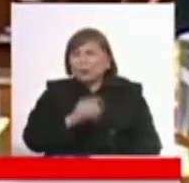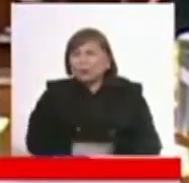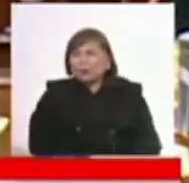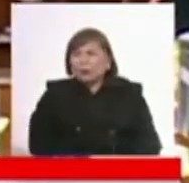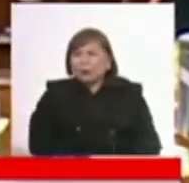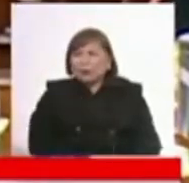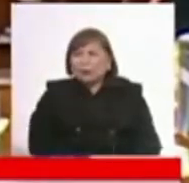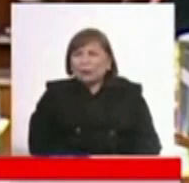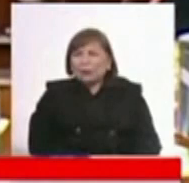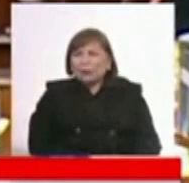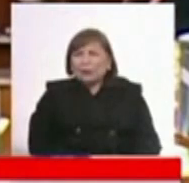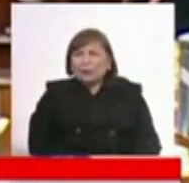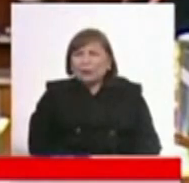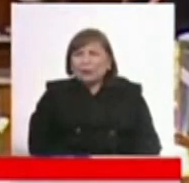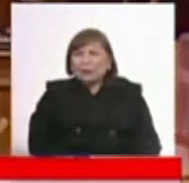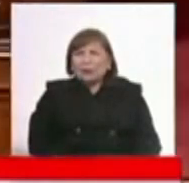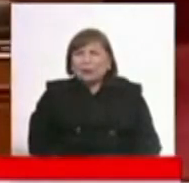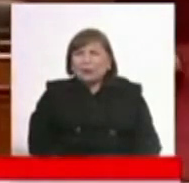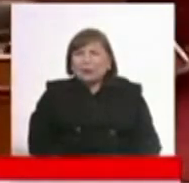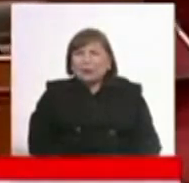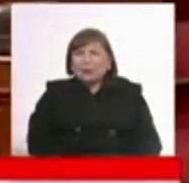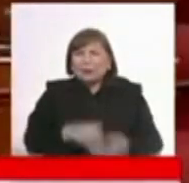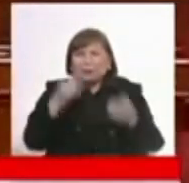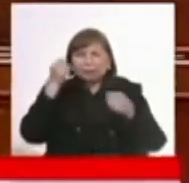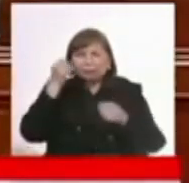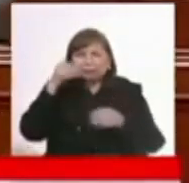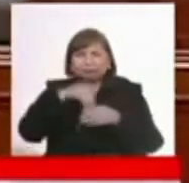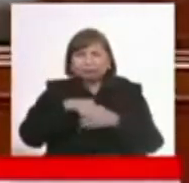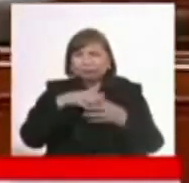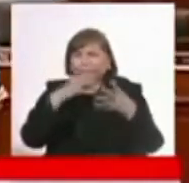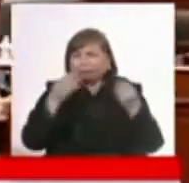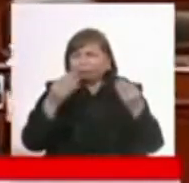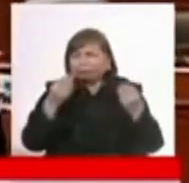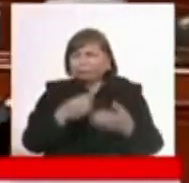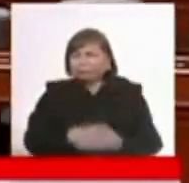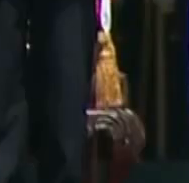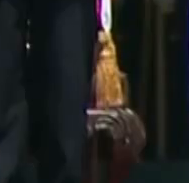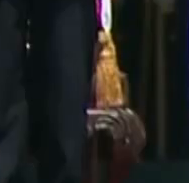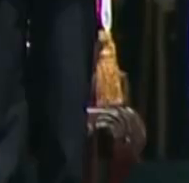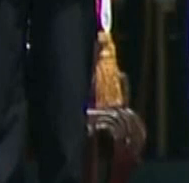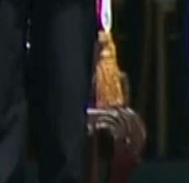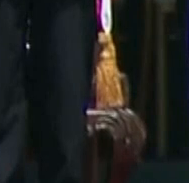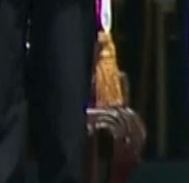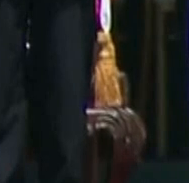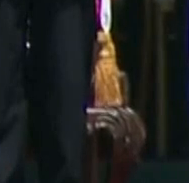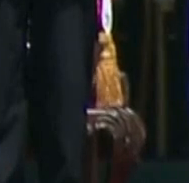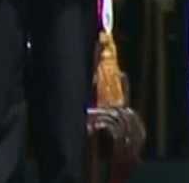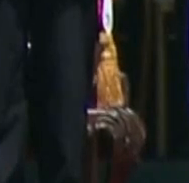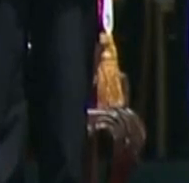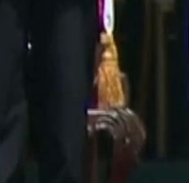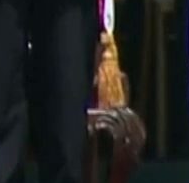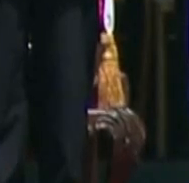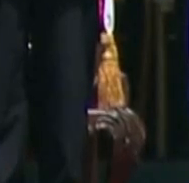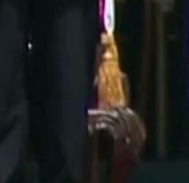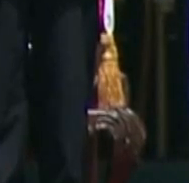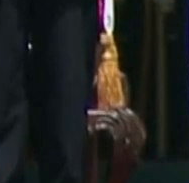desconocimiento de las Constitución alemana de la federación alemana y entendiendo que no era legítimo el gobierno